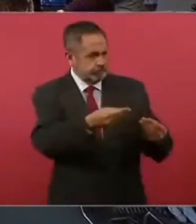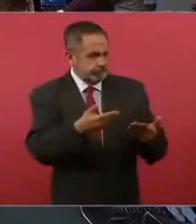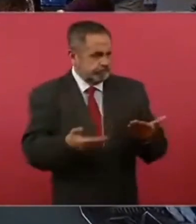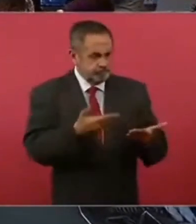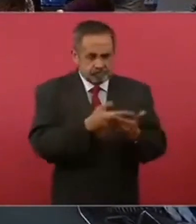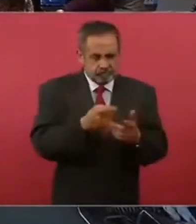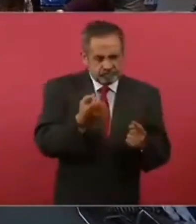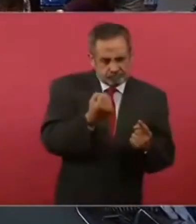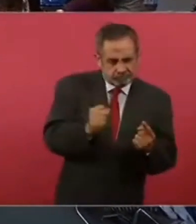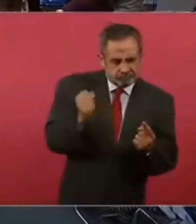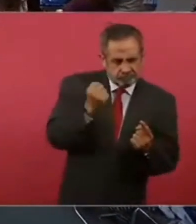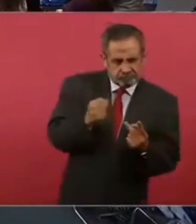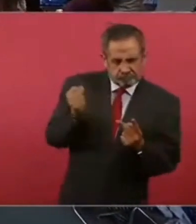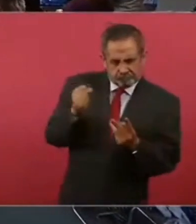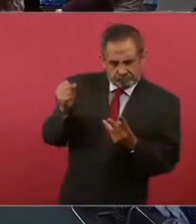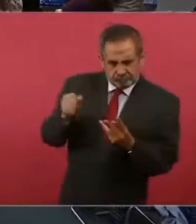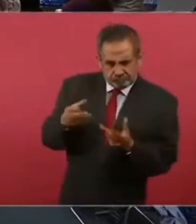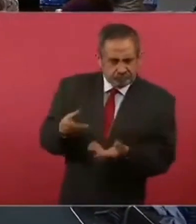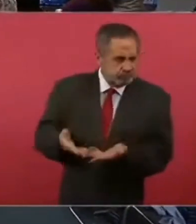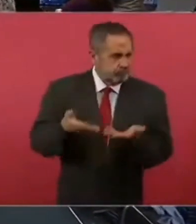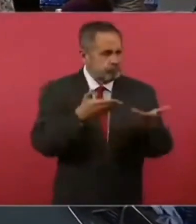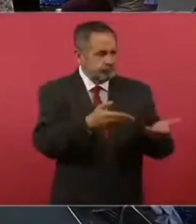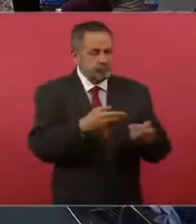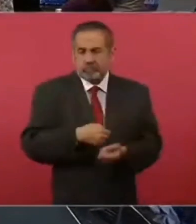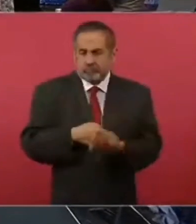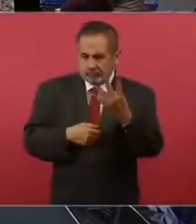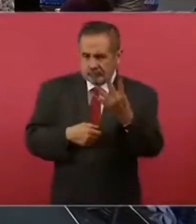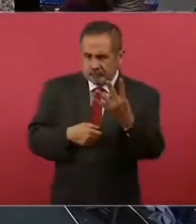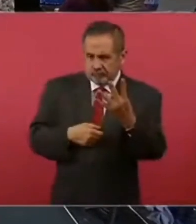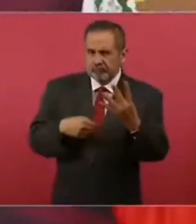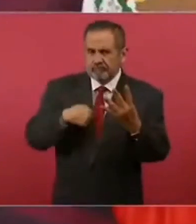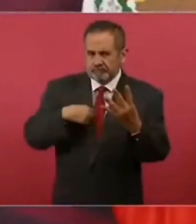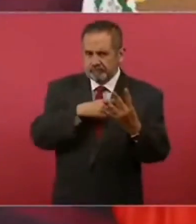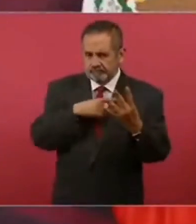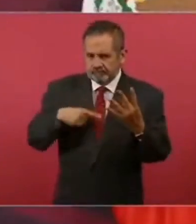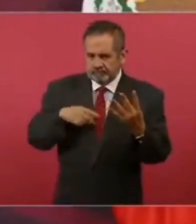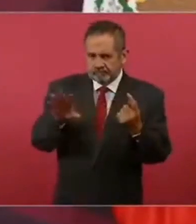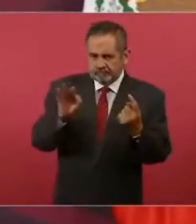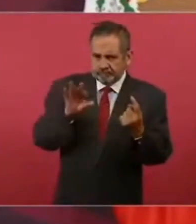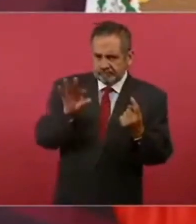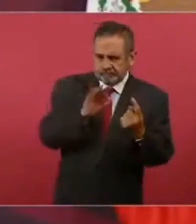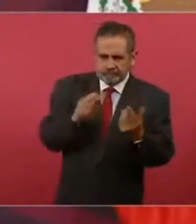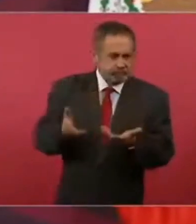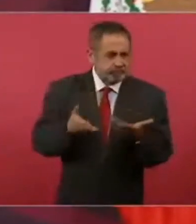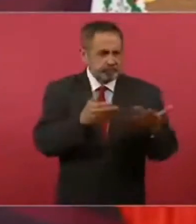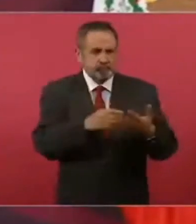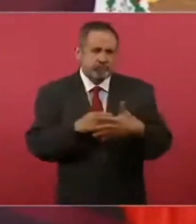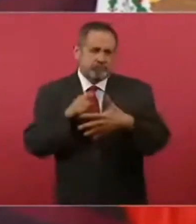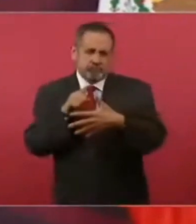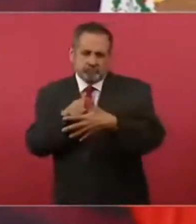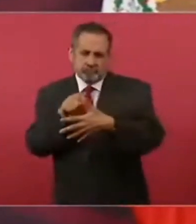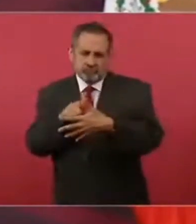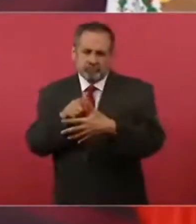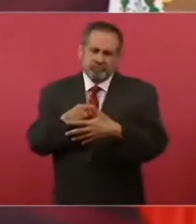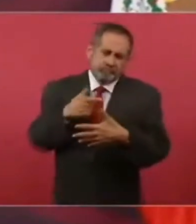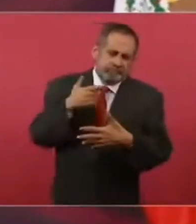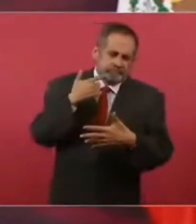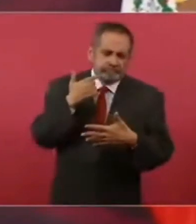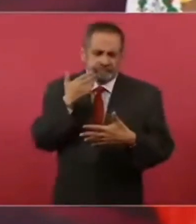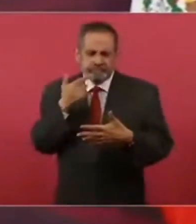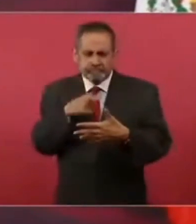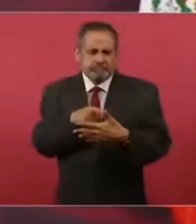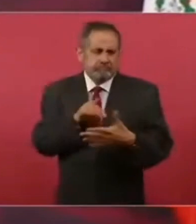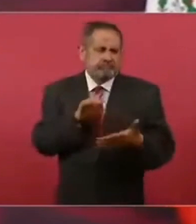eran buenos que eran cuatro más uno que simpatizaba con nosotros o